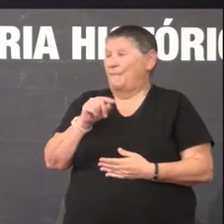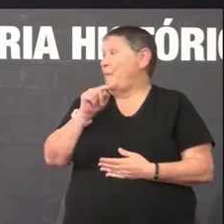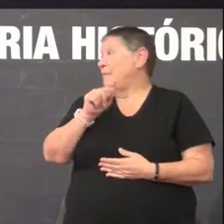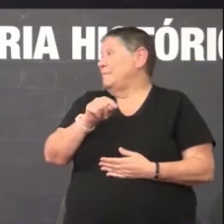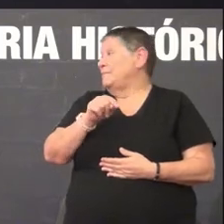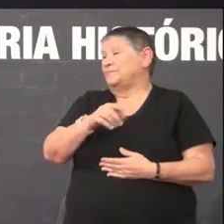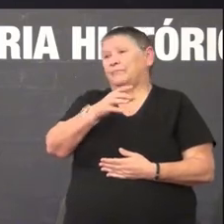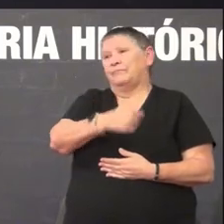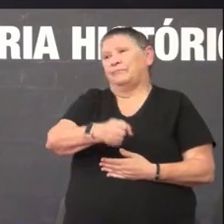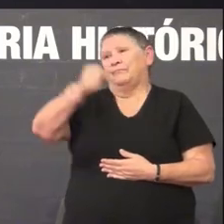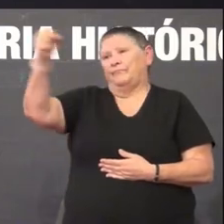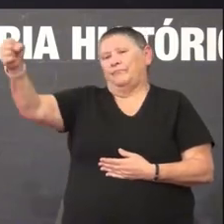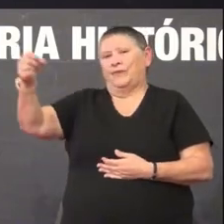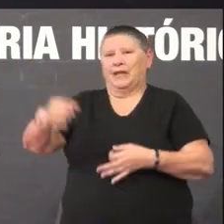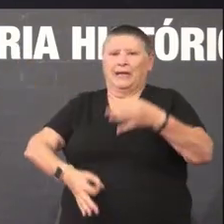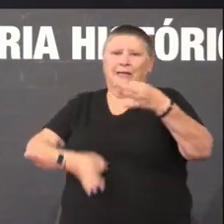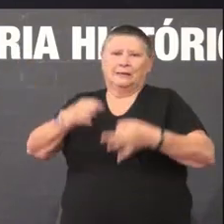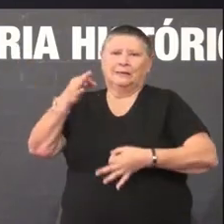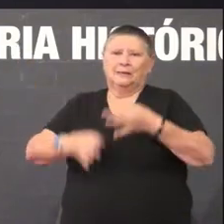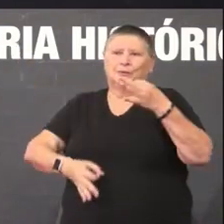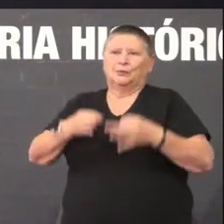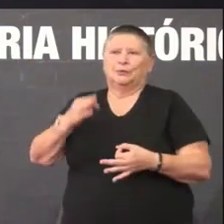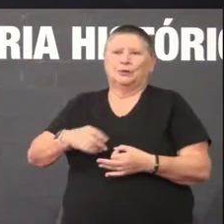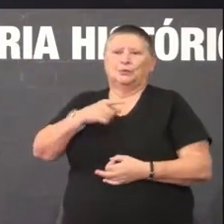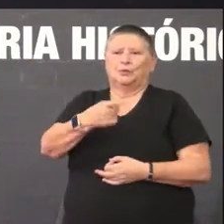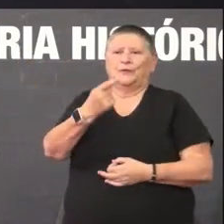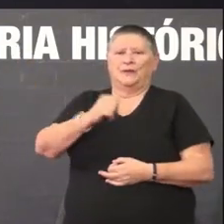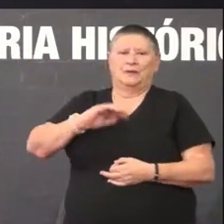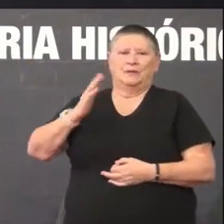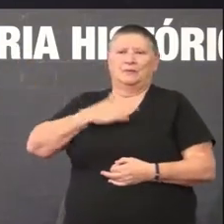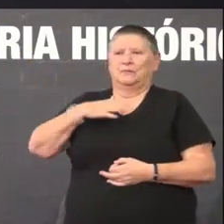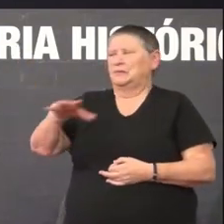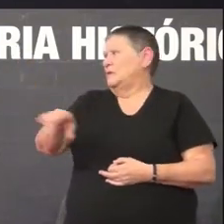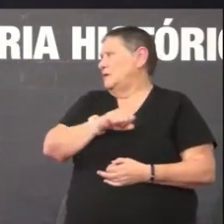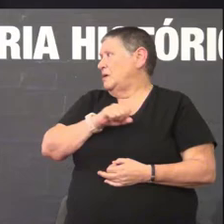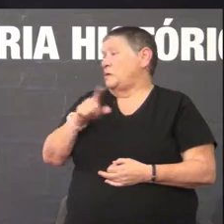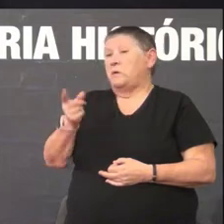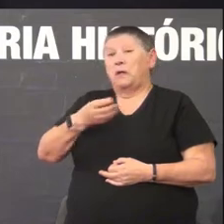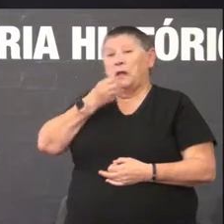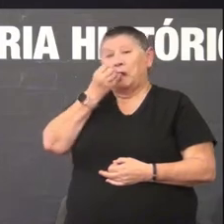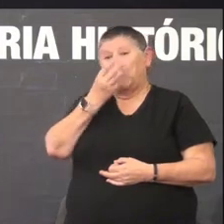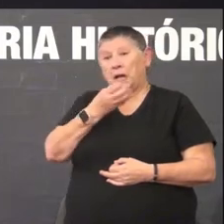los tribunales. Dice, usted se ha quedado con nuestro dinero. Entonces Javier de la Rosa